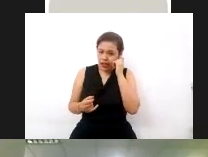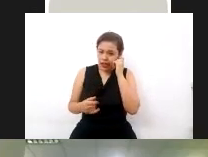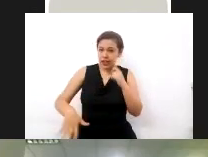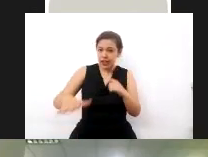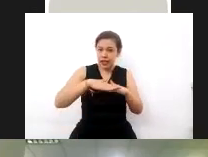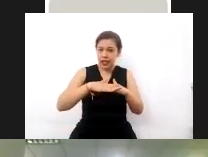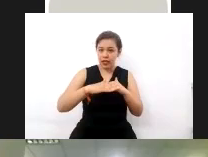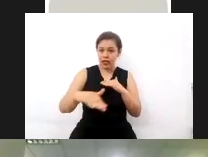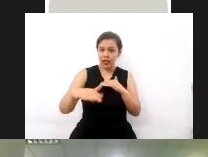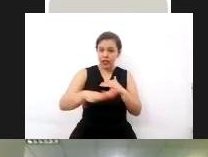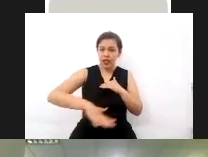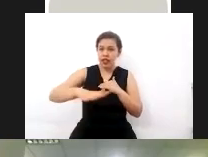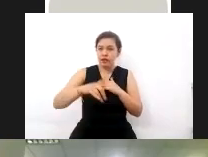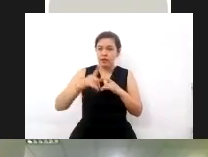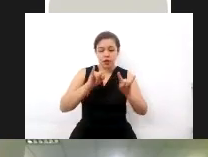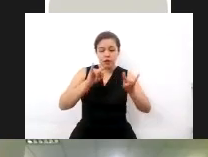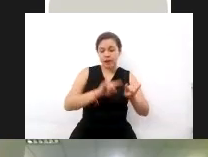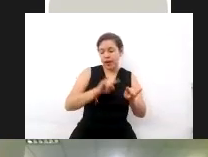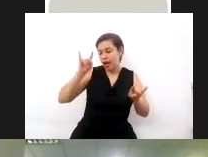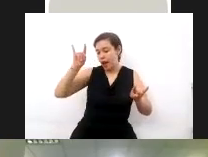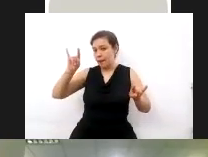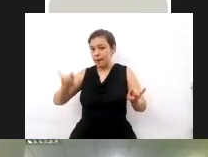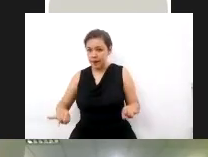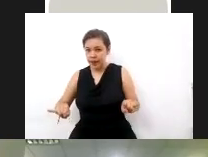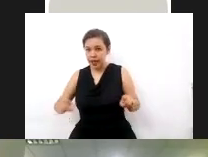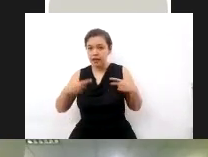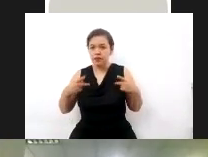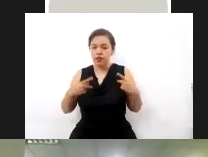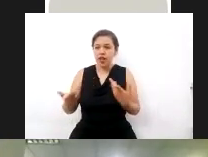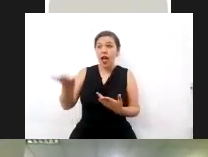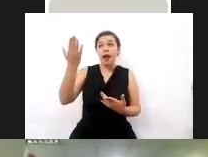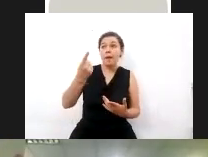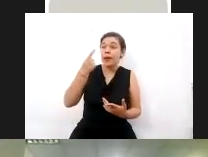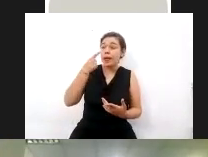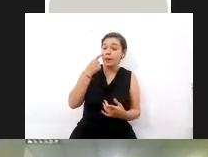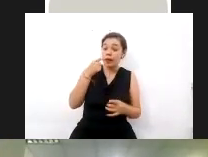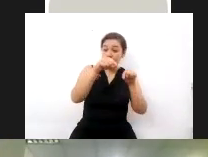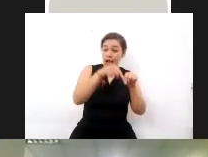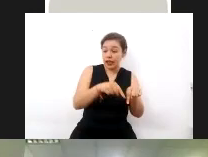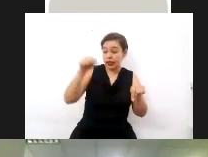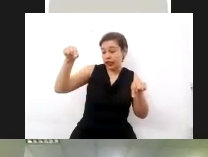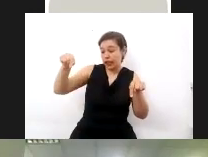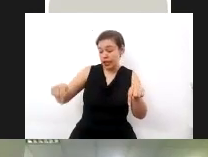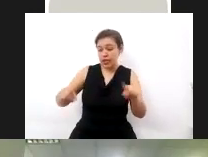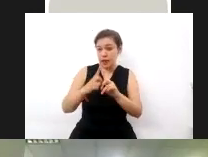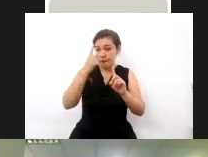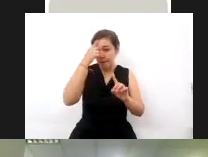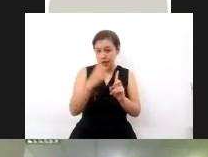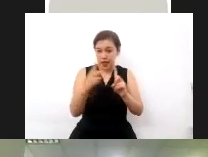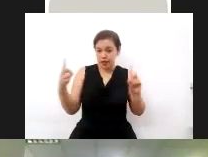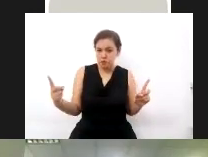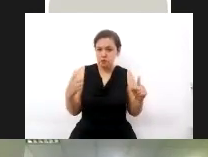poder invitar a las personas o a los usuarios a lo mejor a colocarse en círculos, en rayas, en lo que